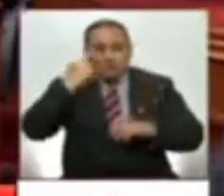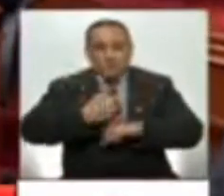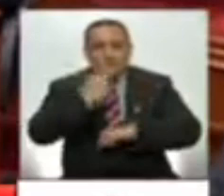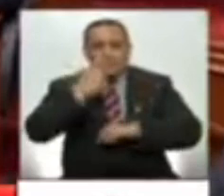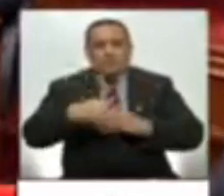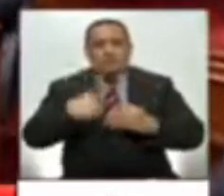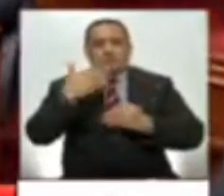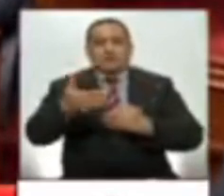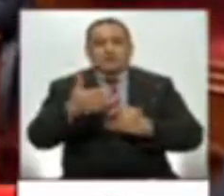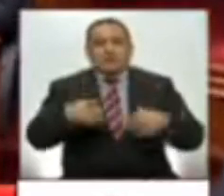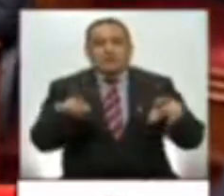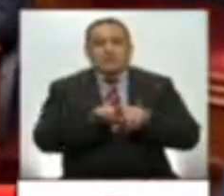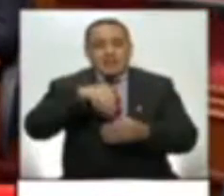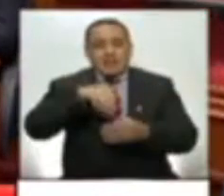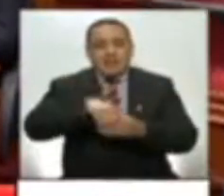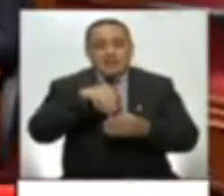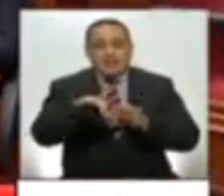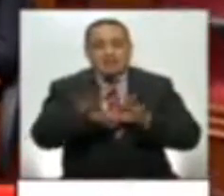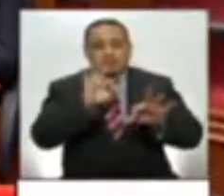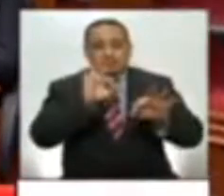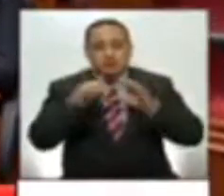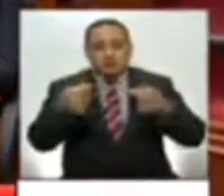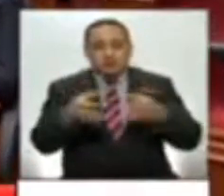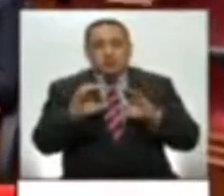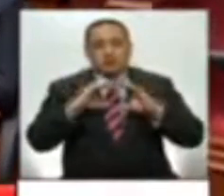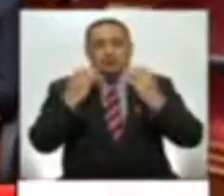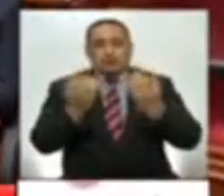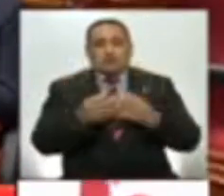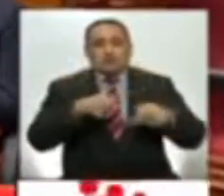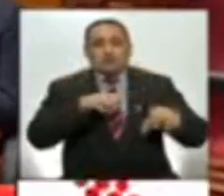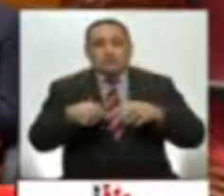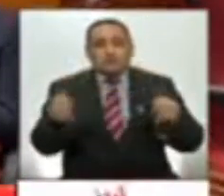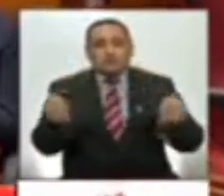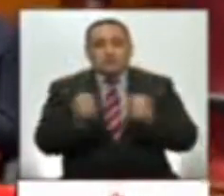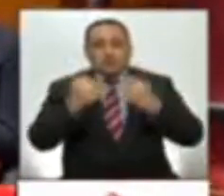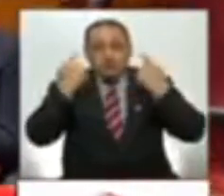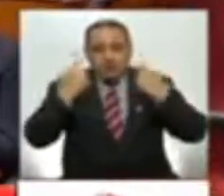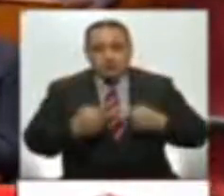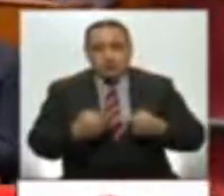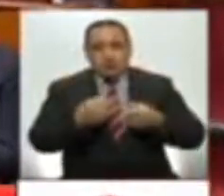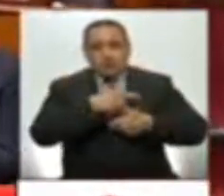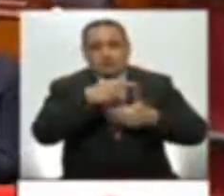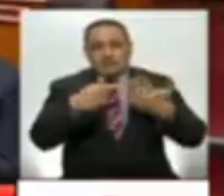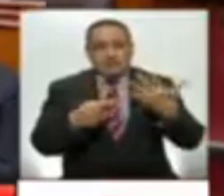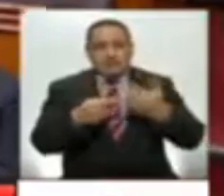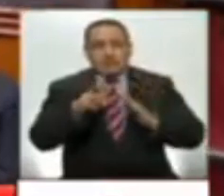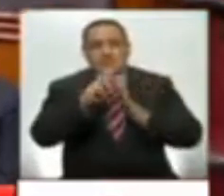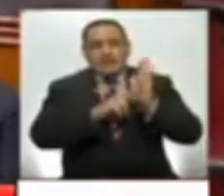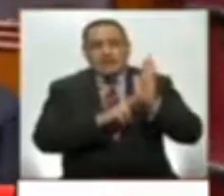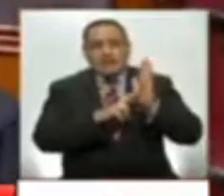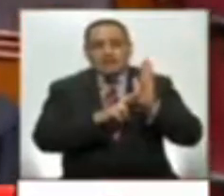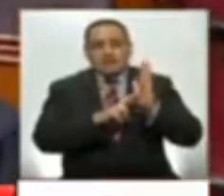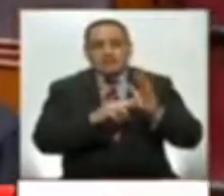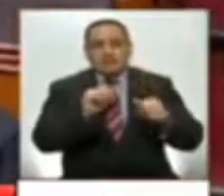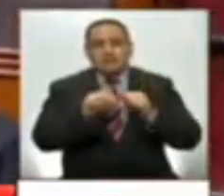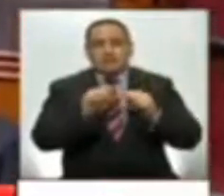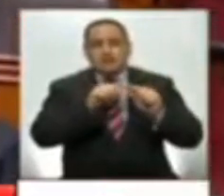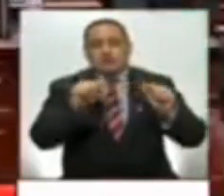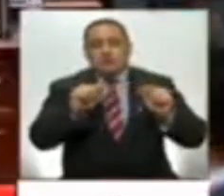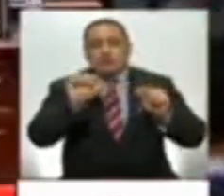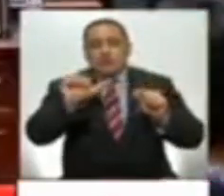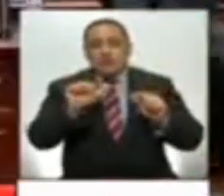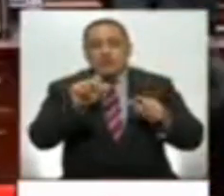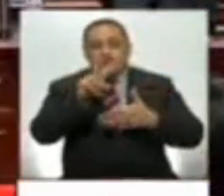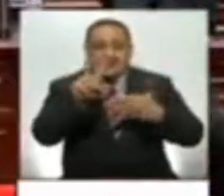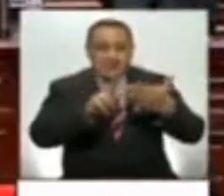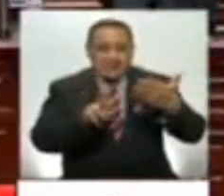siguiente. La elección de la mesa directiva del Congreso se realiza de acuerdo con las siguientes reglas. Inciso A. Leídas